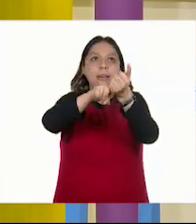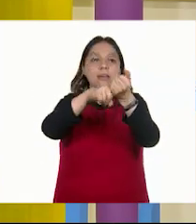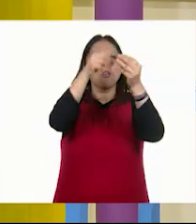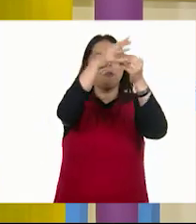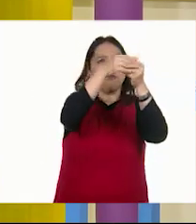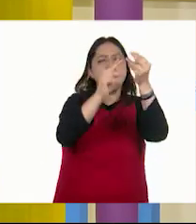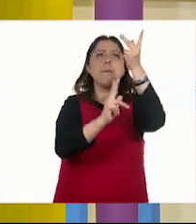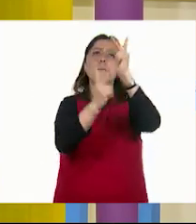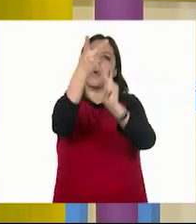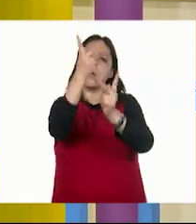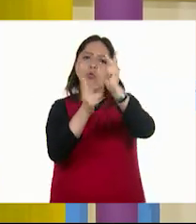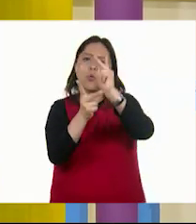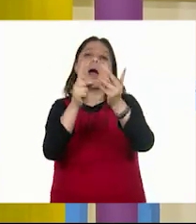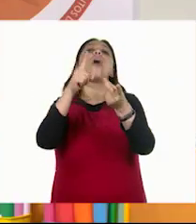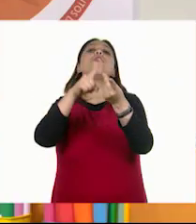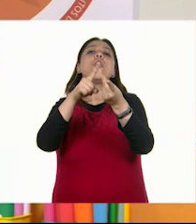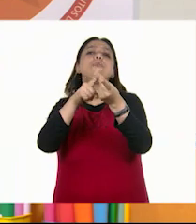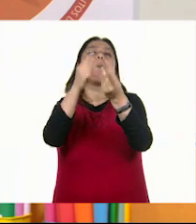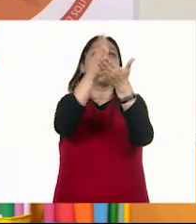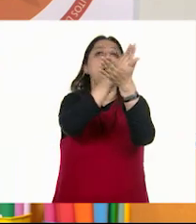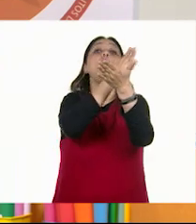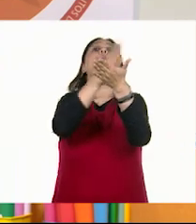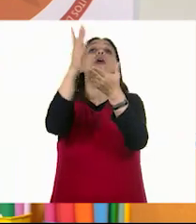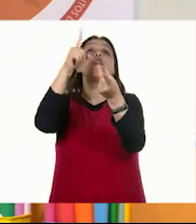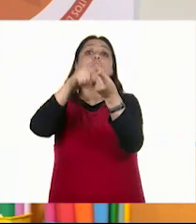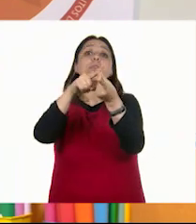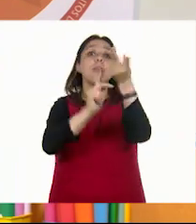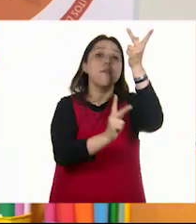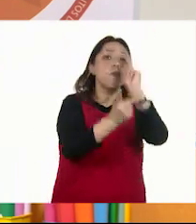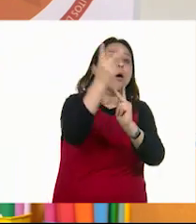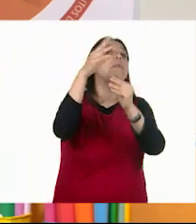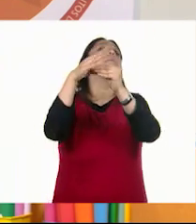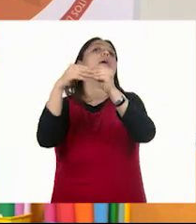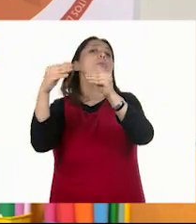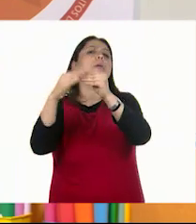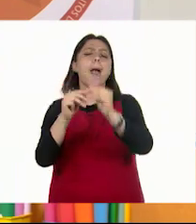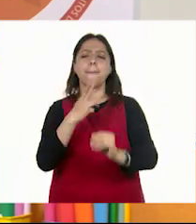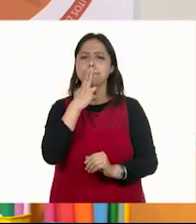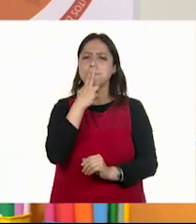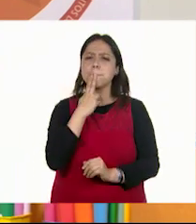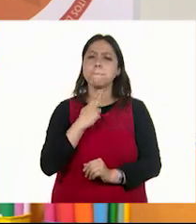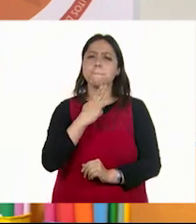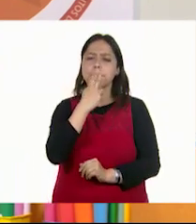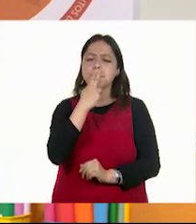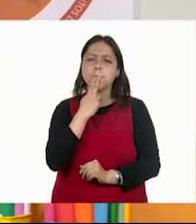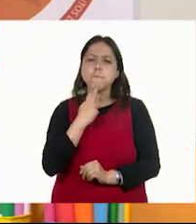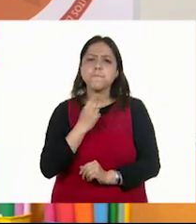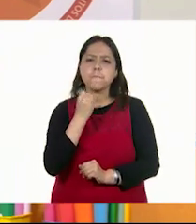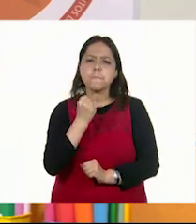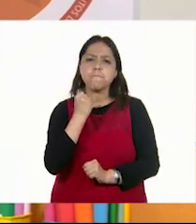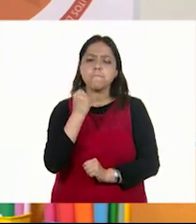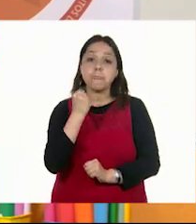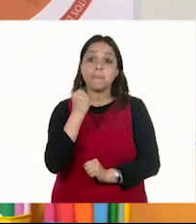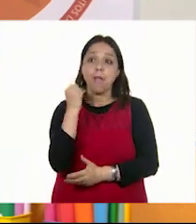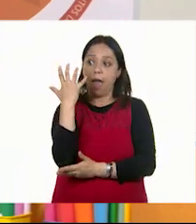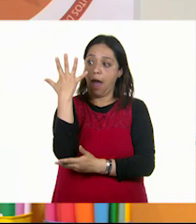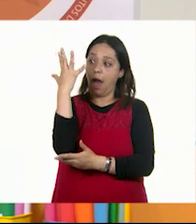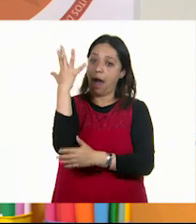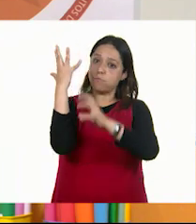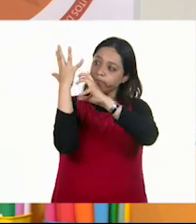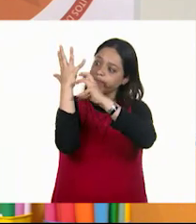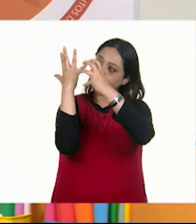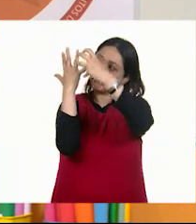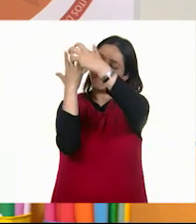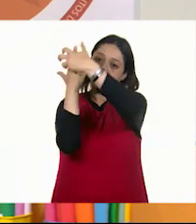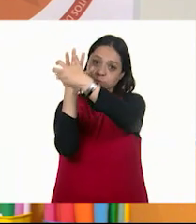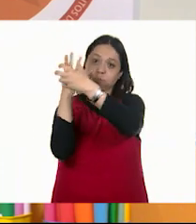verduras. ¿Pero dónde lo colocamos? ¿Fruta o verdura? ¿Qué dicen? La mandarina es bastante dulce y crece en un árbol y... ¡Fruta! ¡Es una